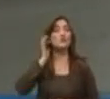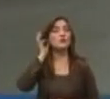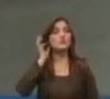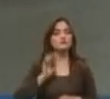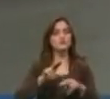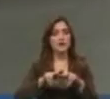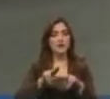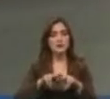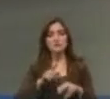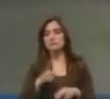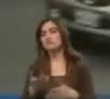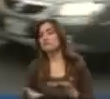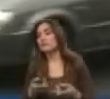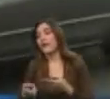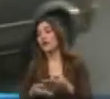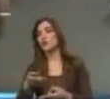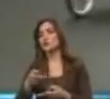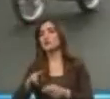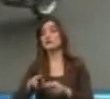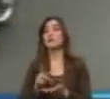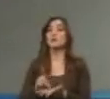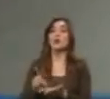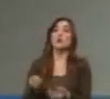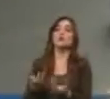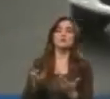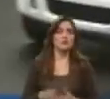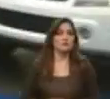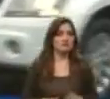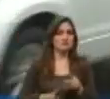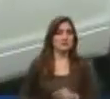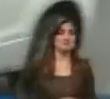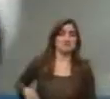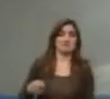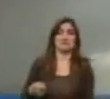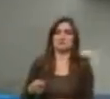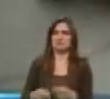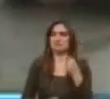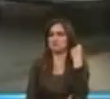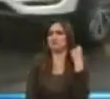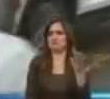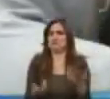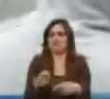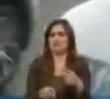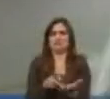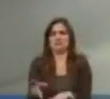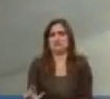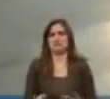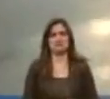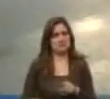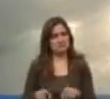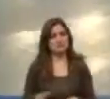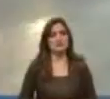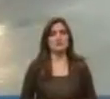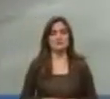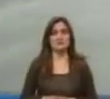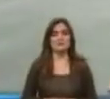destinos. Y es que algunos no tienen los recursos económicos para poder utilizar taxis a esta hora de la mañana. Vamos